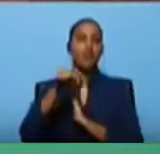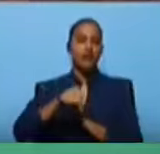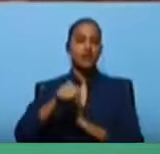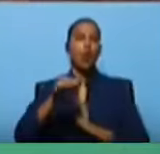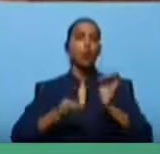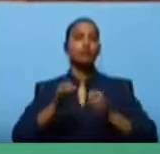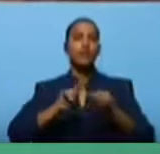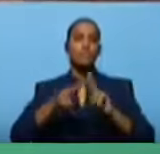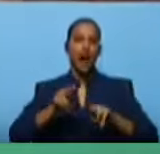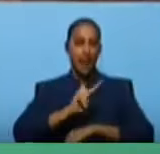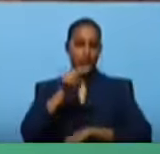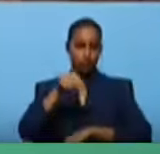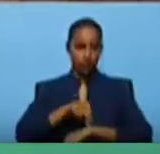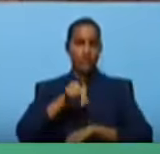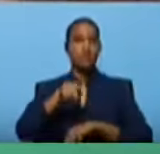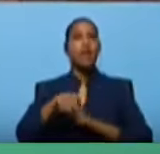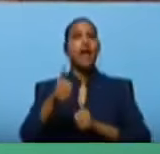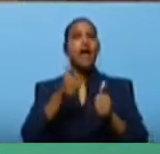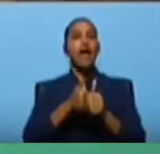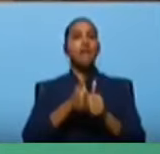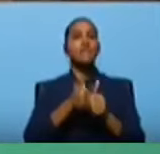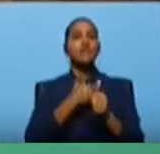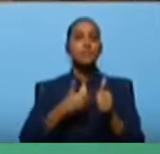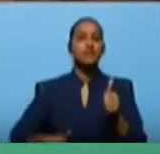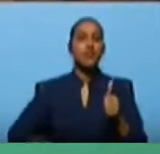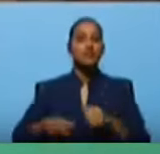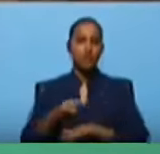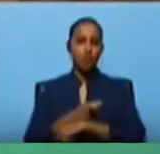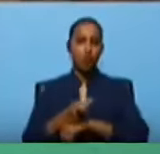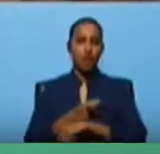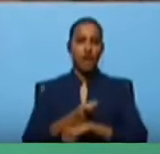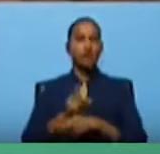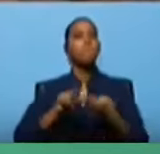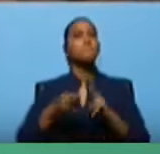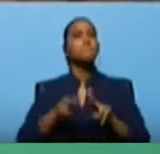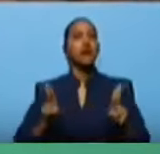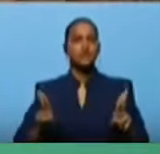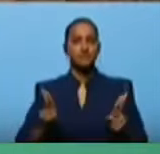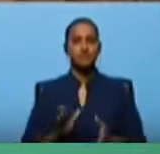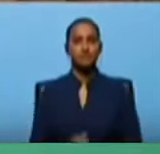vicepresidente de gobierno para la paz. Paz, paz, paz.